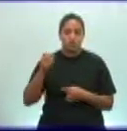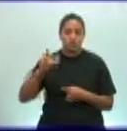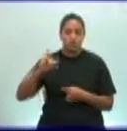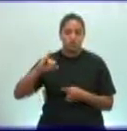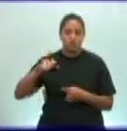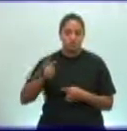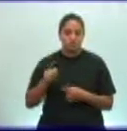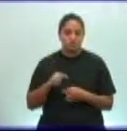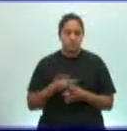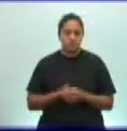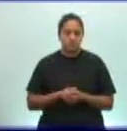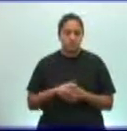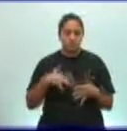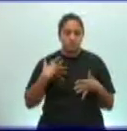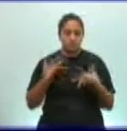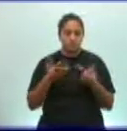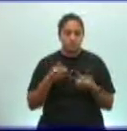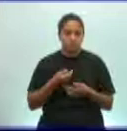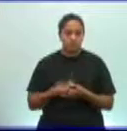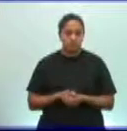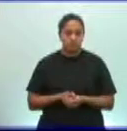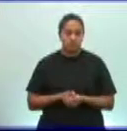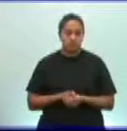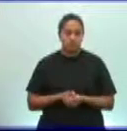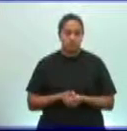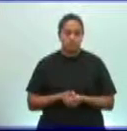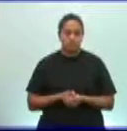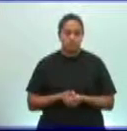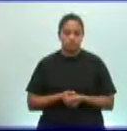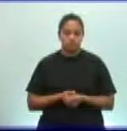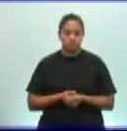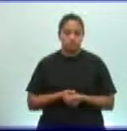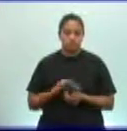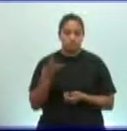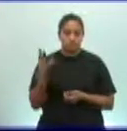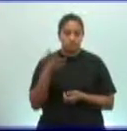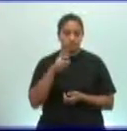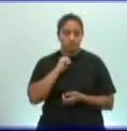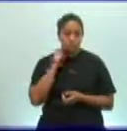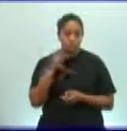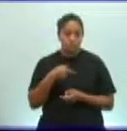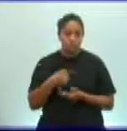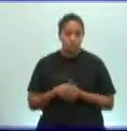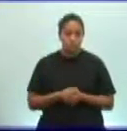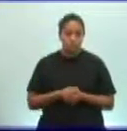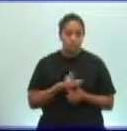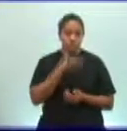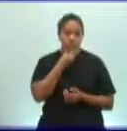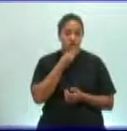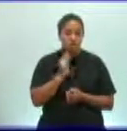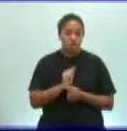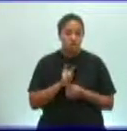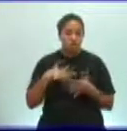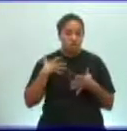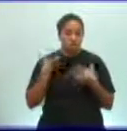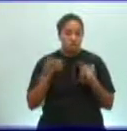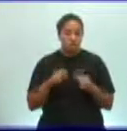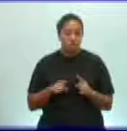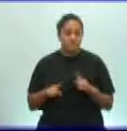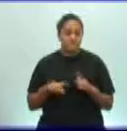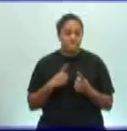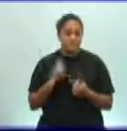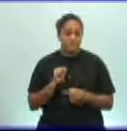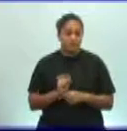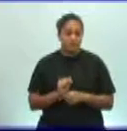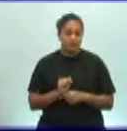el adjetivo insensible. Y observen, en el cuarto ejemplo, el joven se divertía, pero perdía